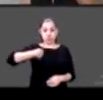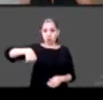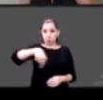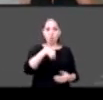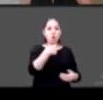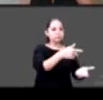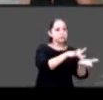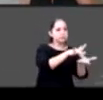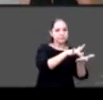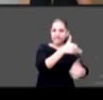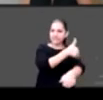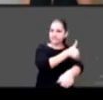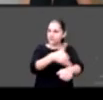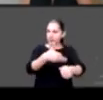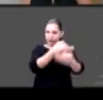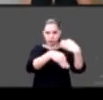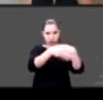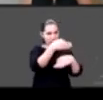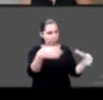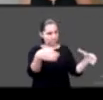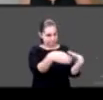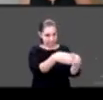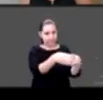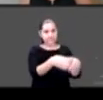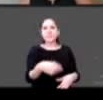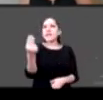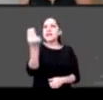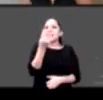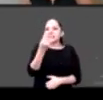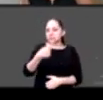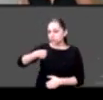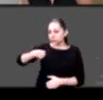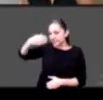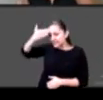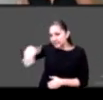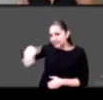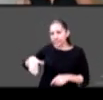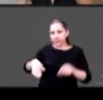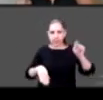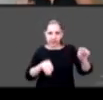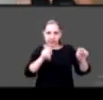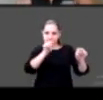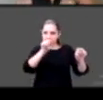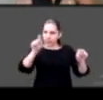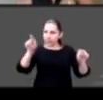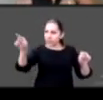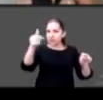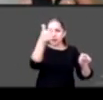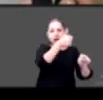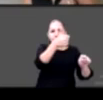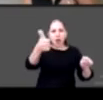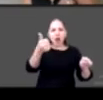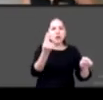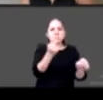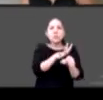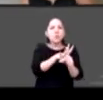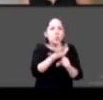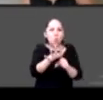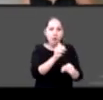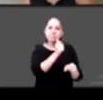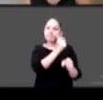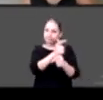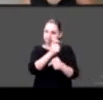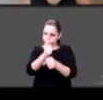que saber muy bien lo que necesitan todos los miembros de la familia. Miren sus rituales y hagan sus rituales de